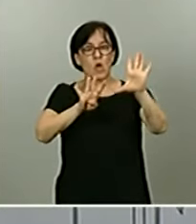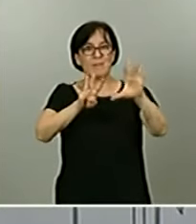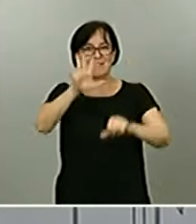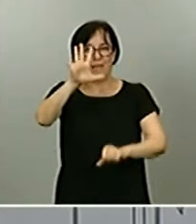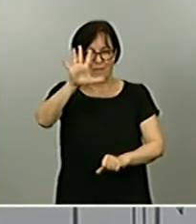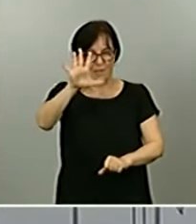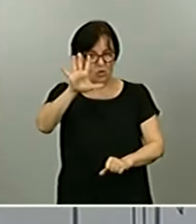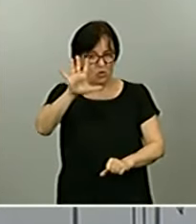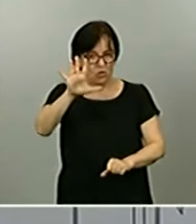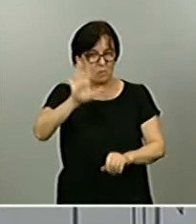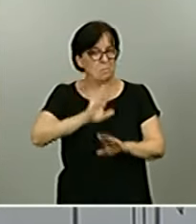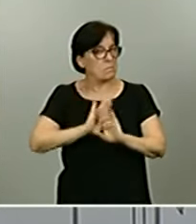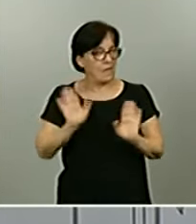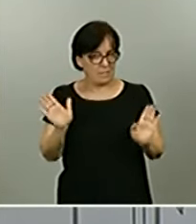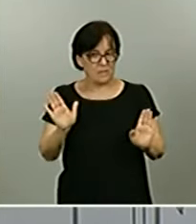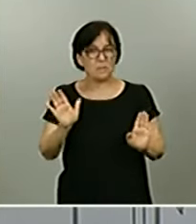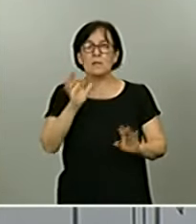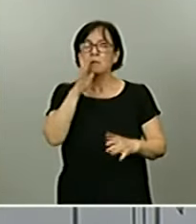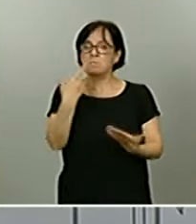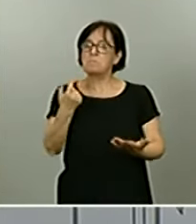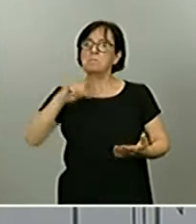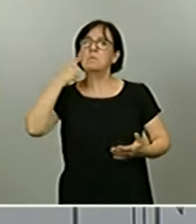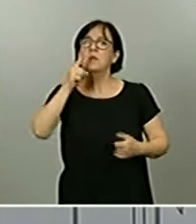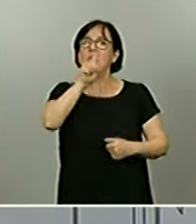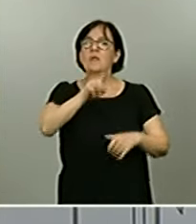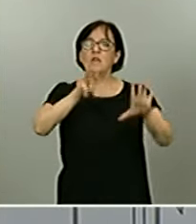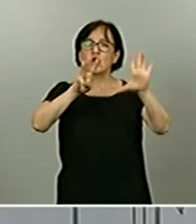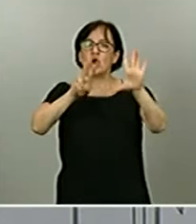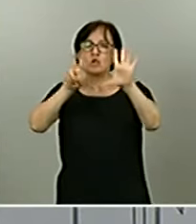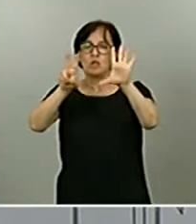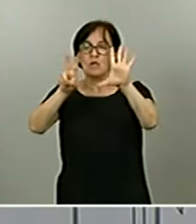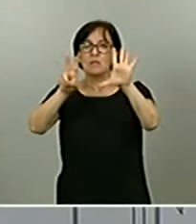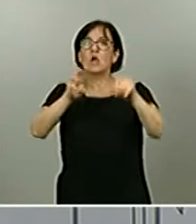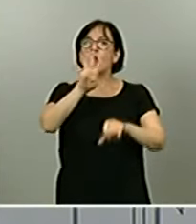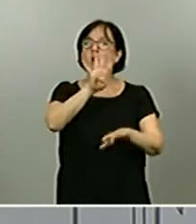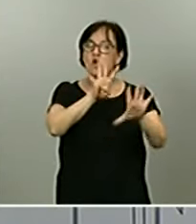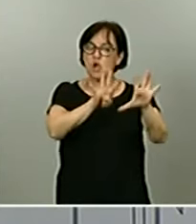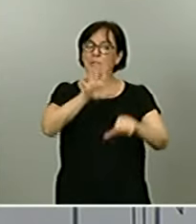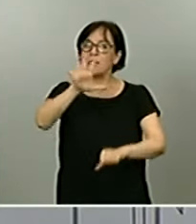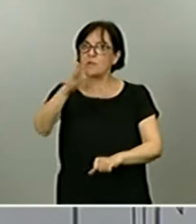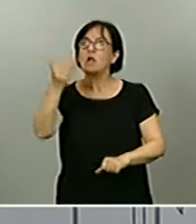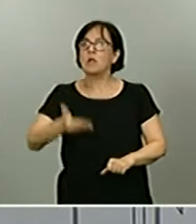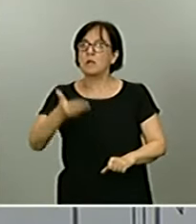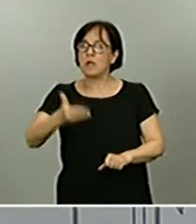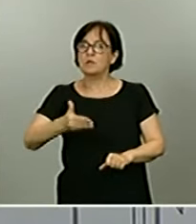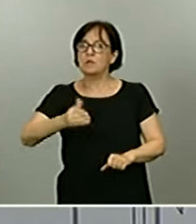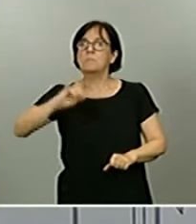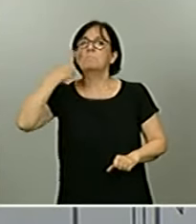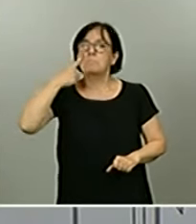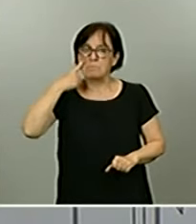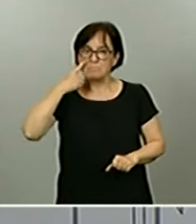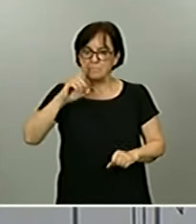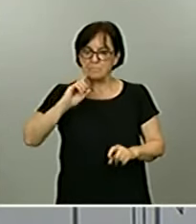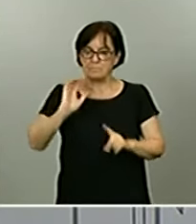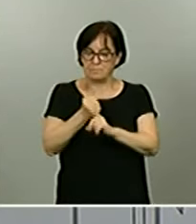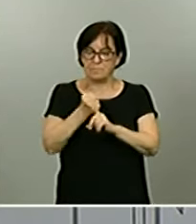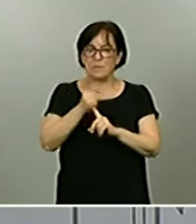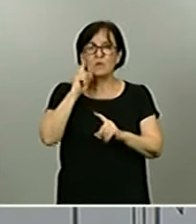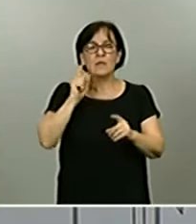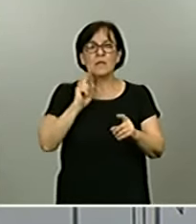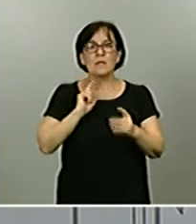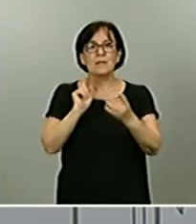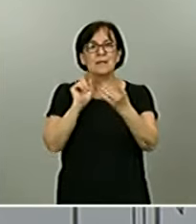Hemos visto que hemos detectado 187, 95, un porcentaje muy importante, son diagnosticados a partir de contactos que estaban en